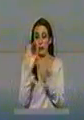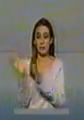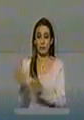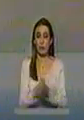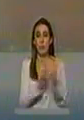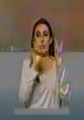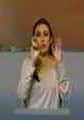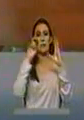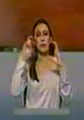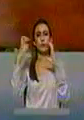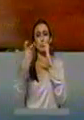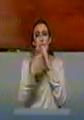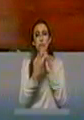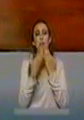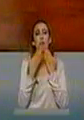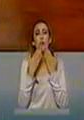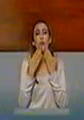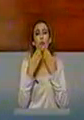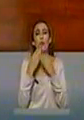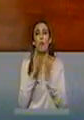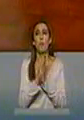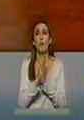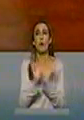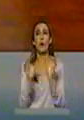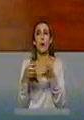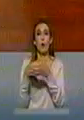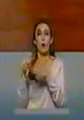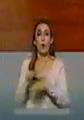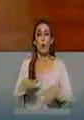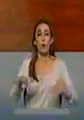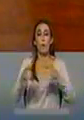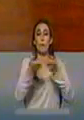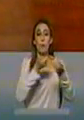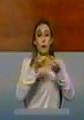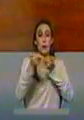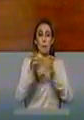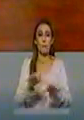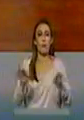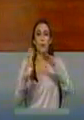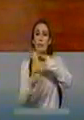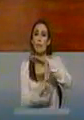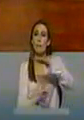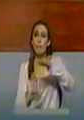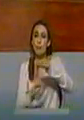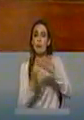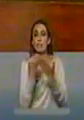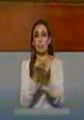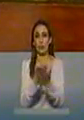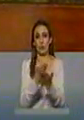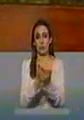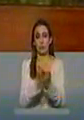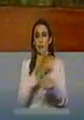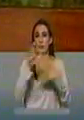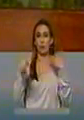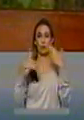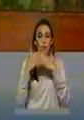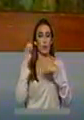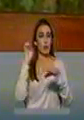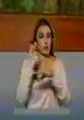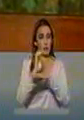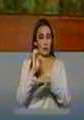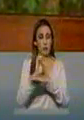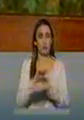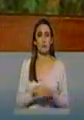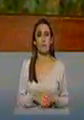turístico. ¿Cómo el turismo se puede constituir en el motor de la economía nacional, en el puntal del desarrollo de nuestro